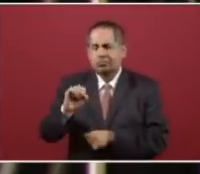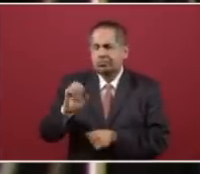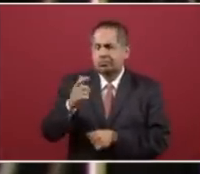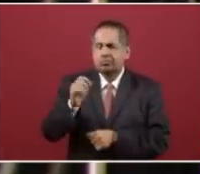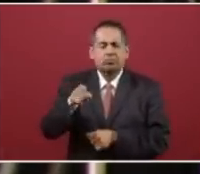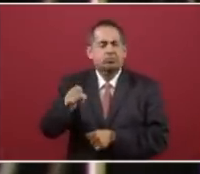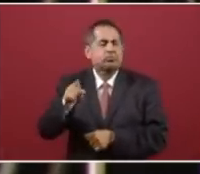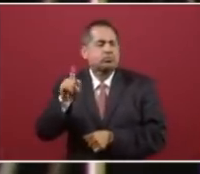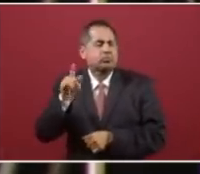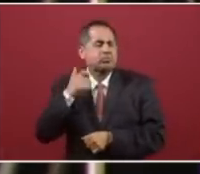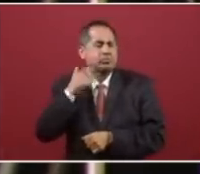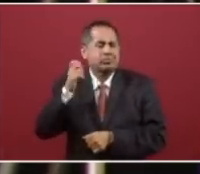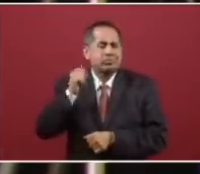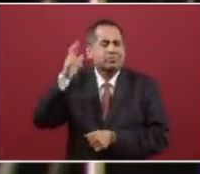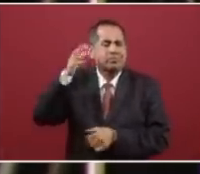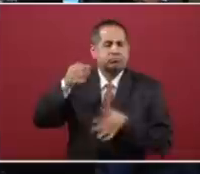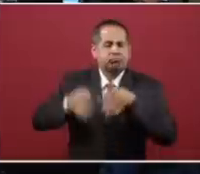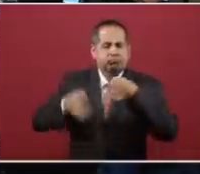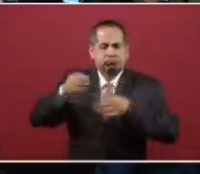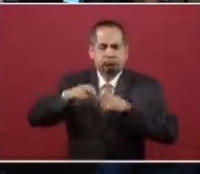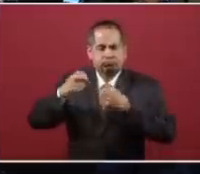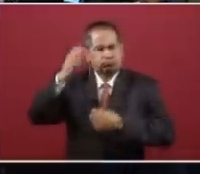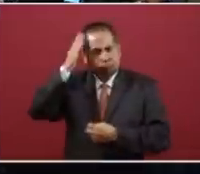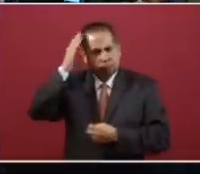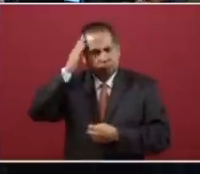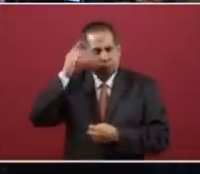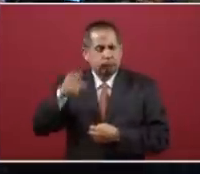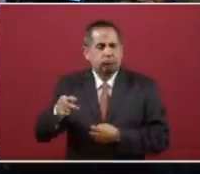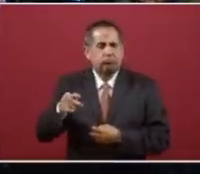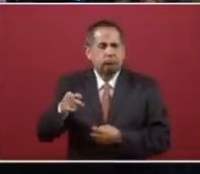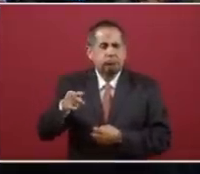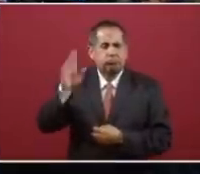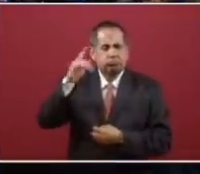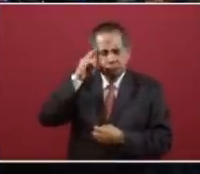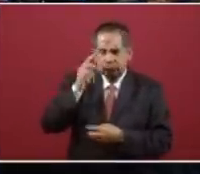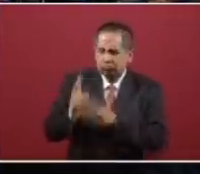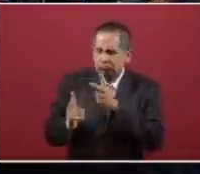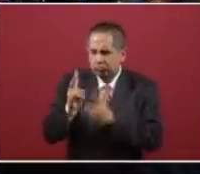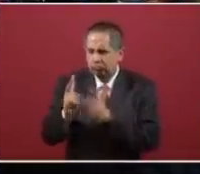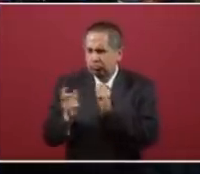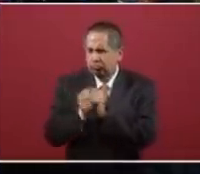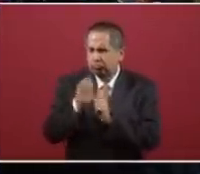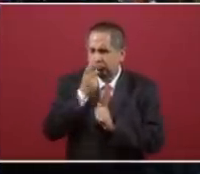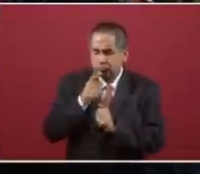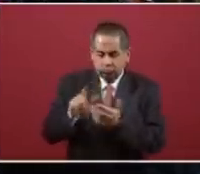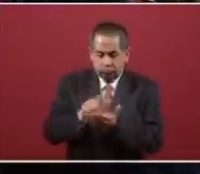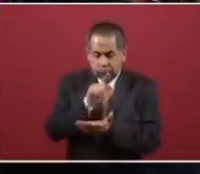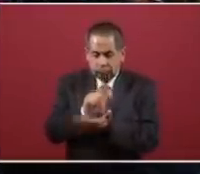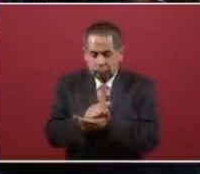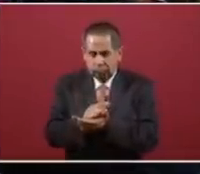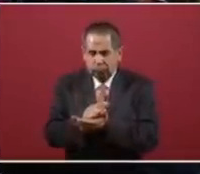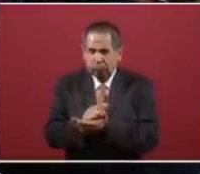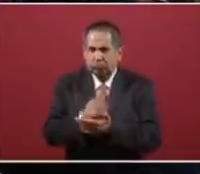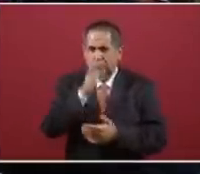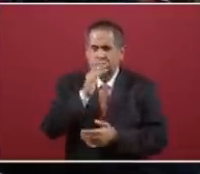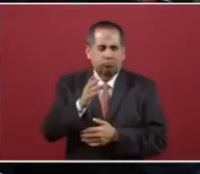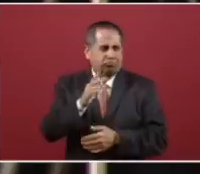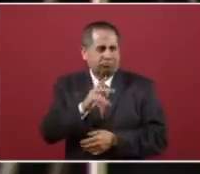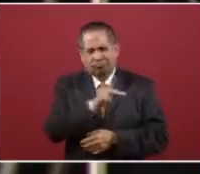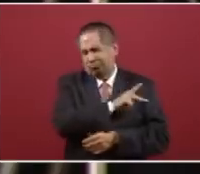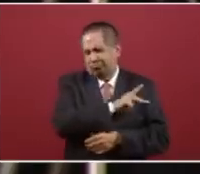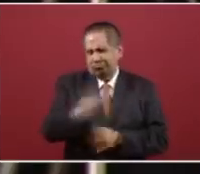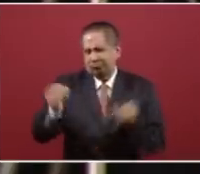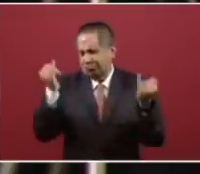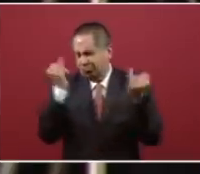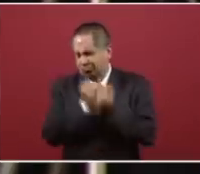ministra esté deseada sánchez alguna vez con soporte de platicar y me decía que la ley no debe aplicarse a rajatabla y en este caso